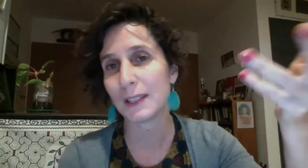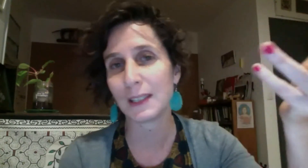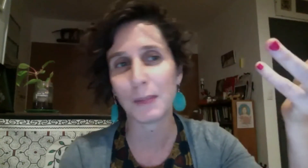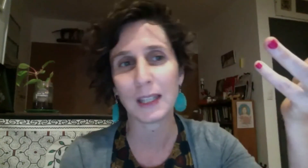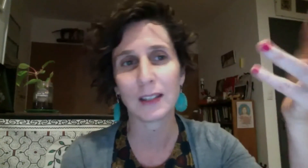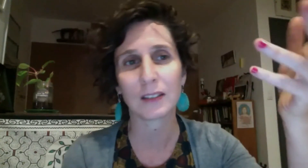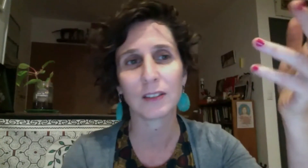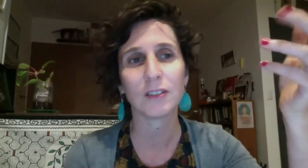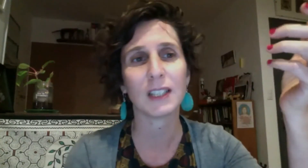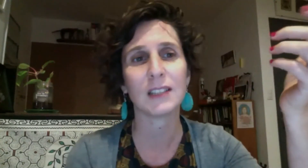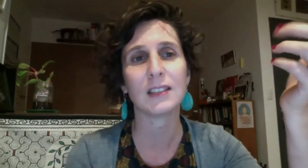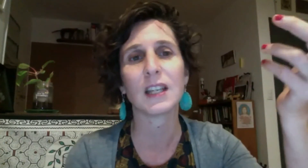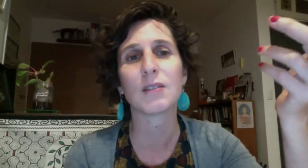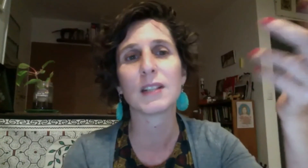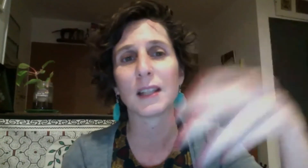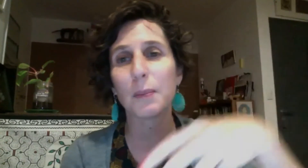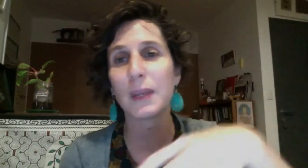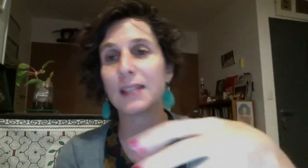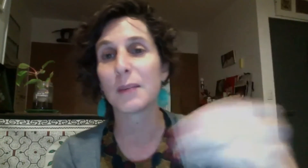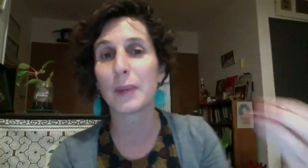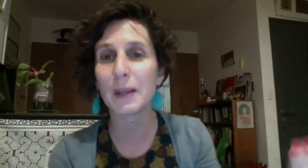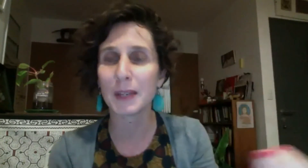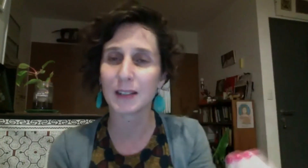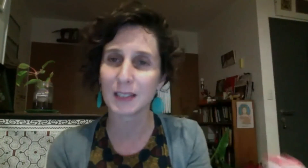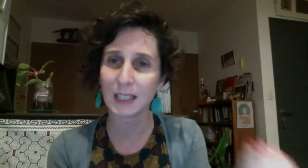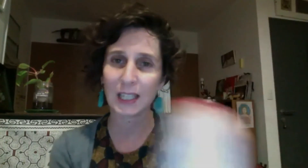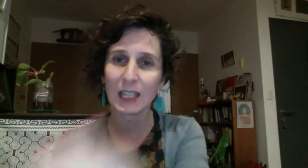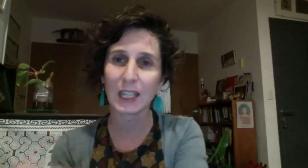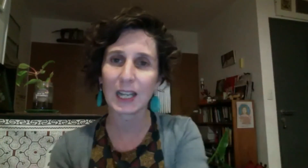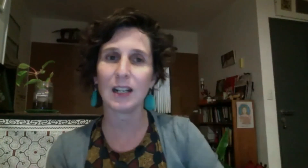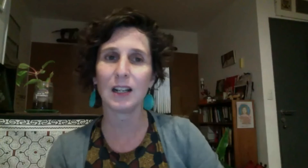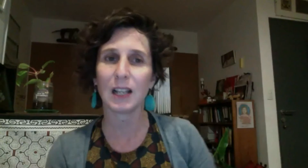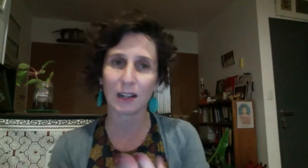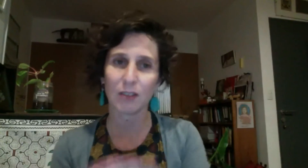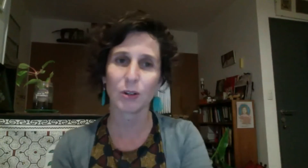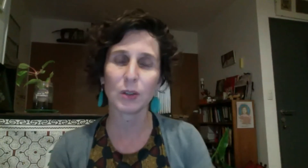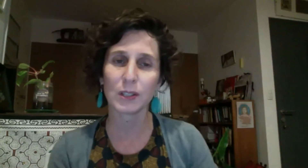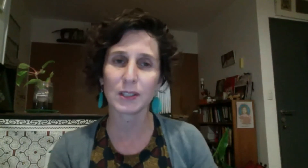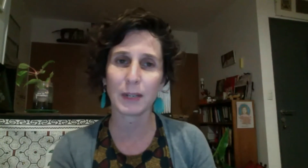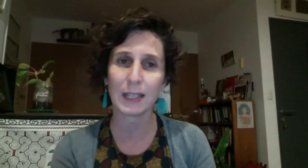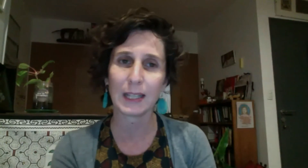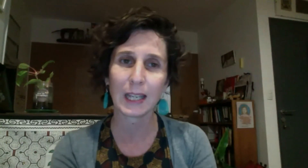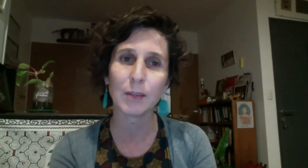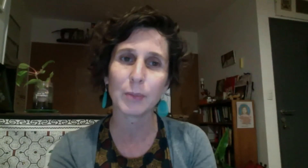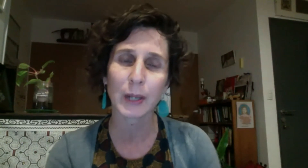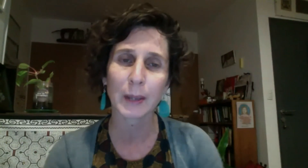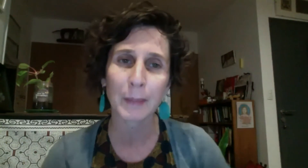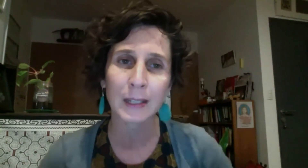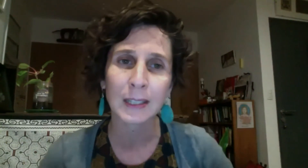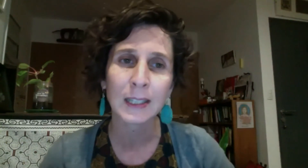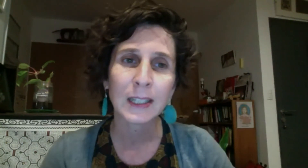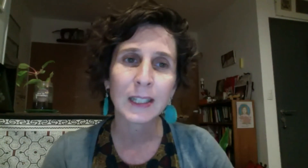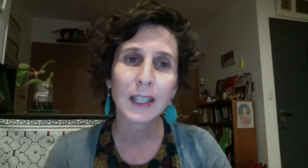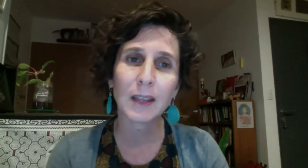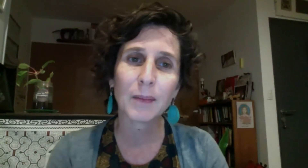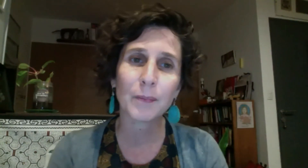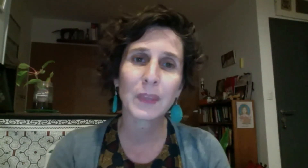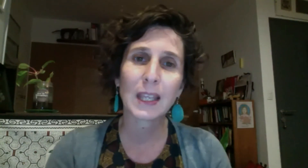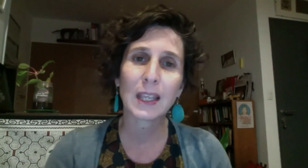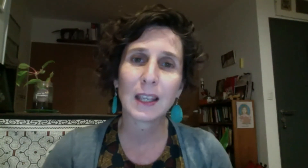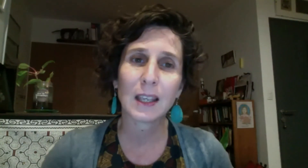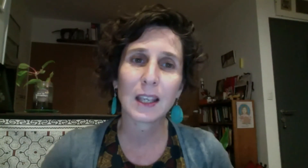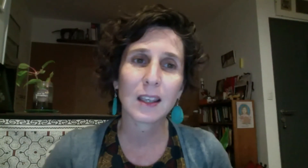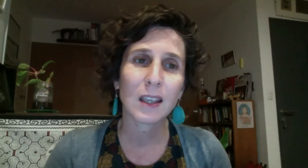la vestimenta, ¿no? Es decir, que con esta experiencia previa que se tiene al recorrido que se plantea, al programa,